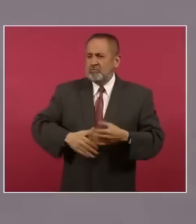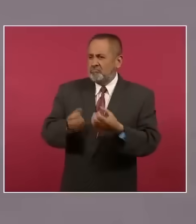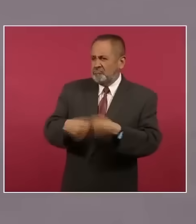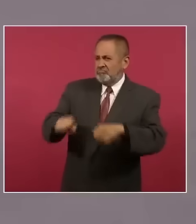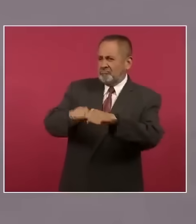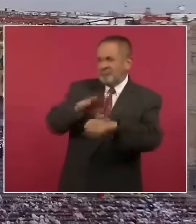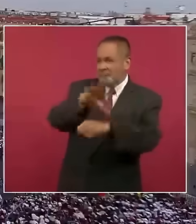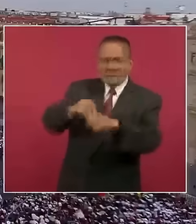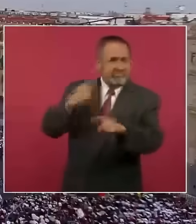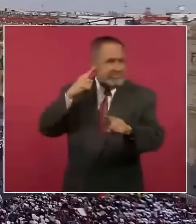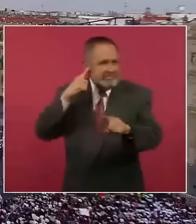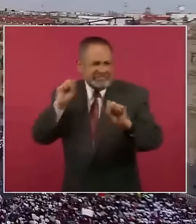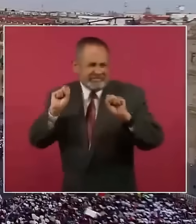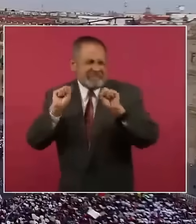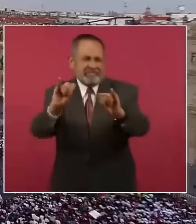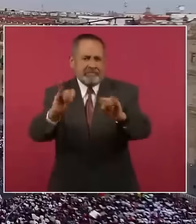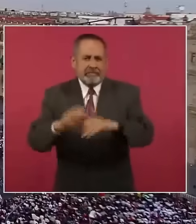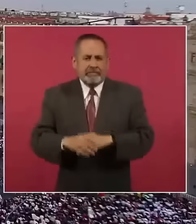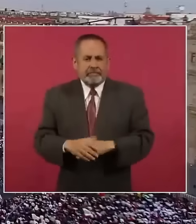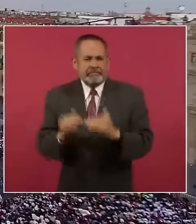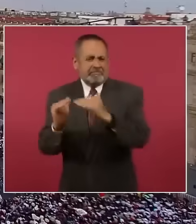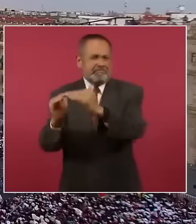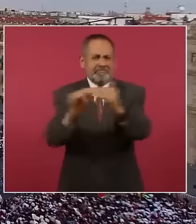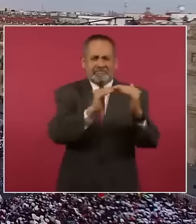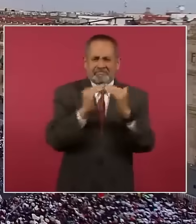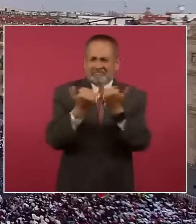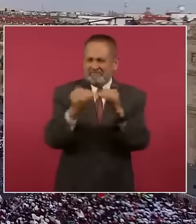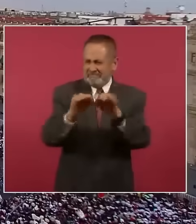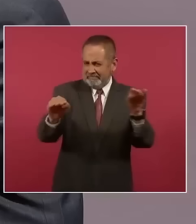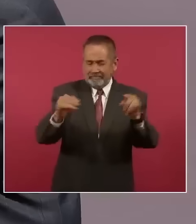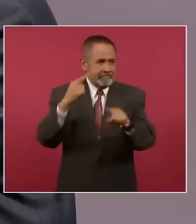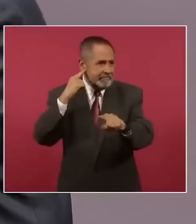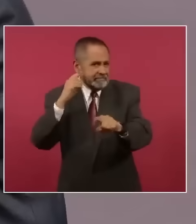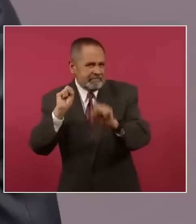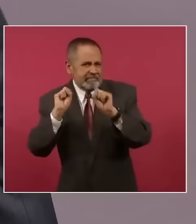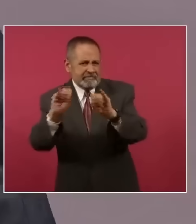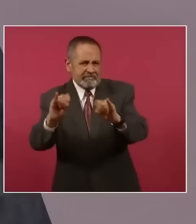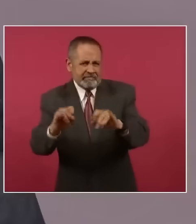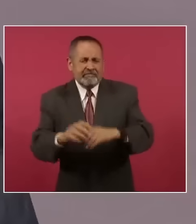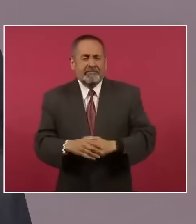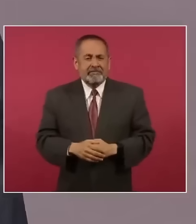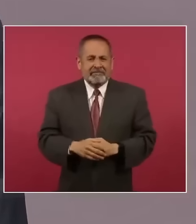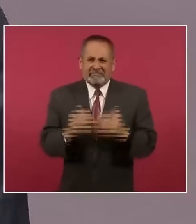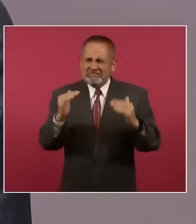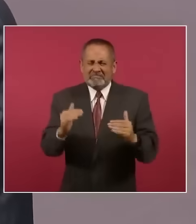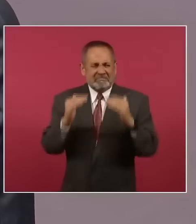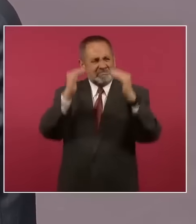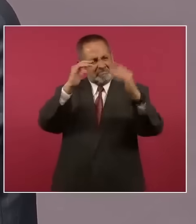social, sí. Igualdad, sí. Soberanía,